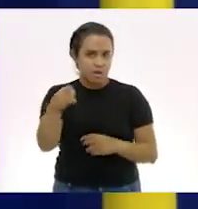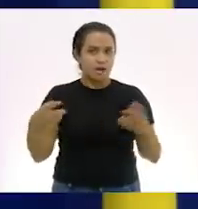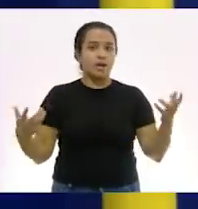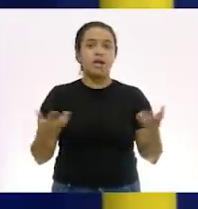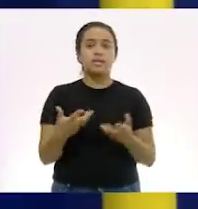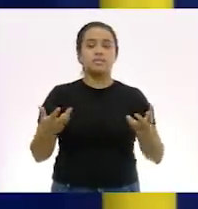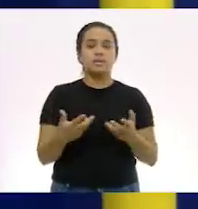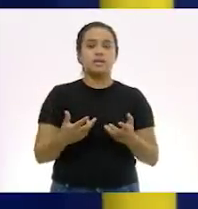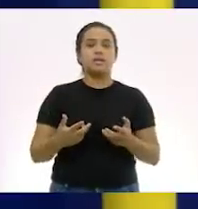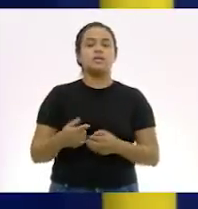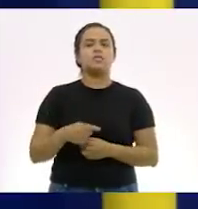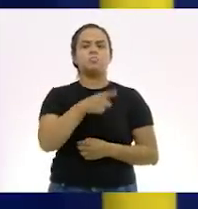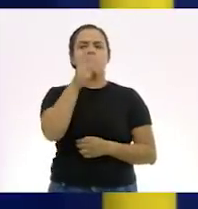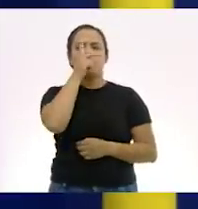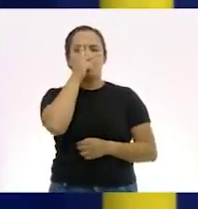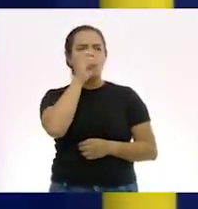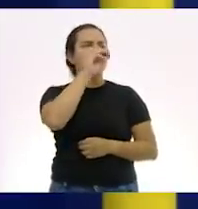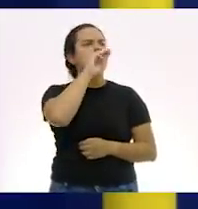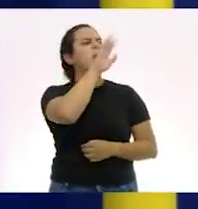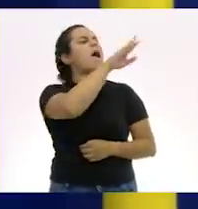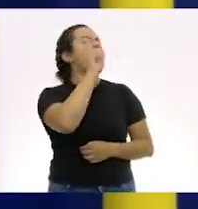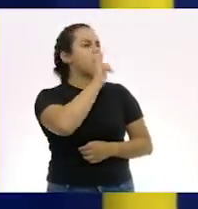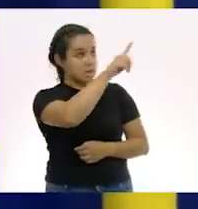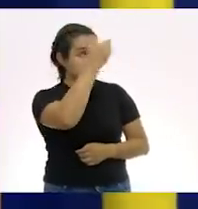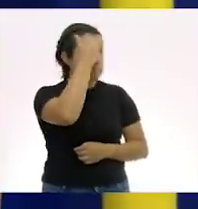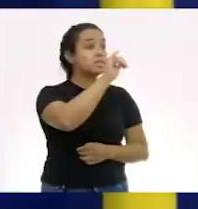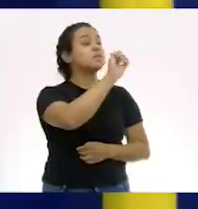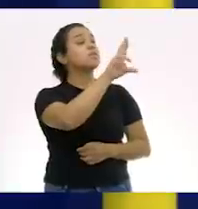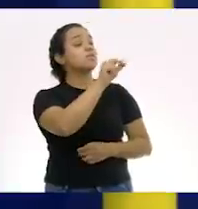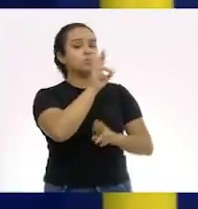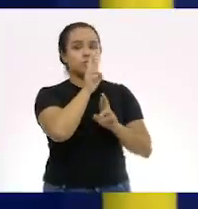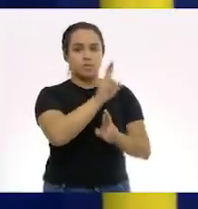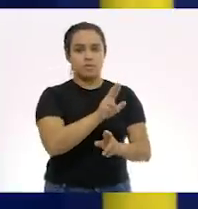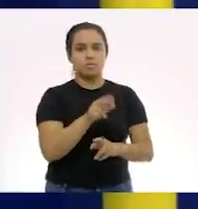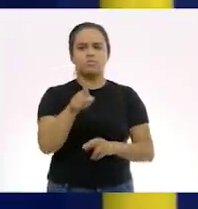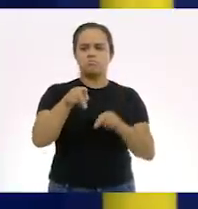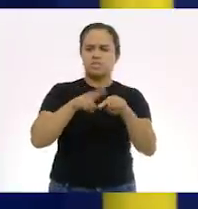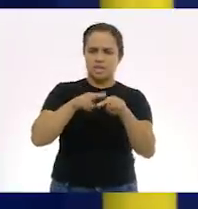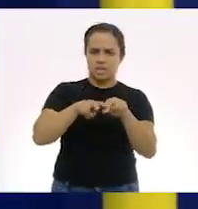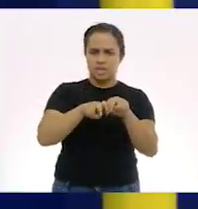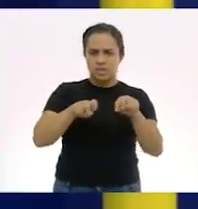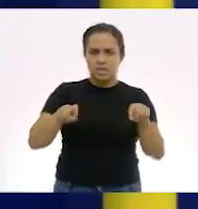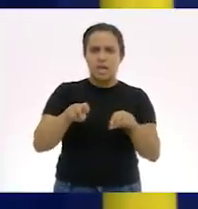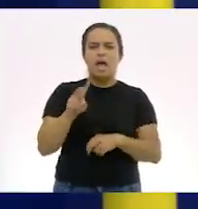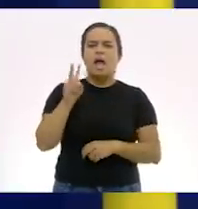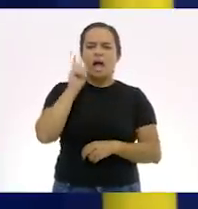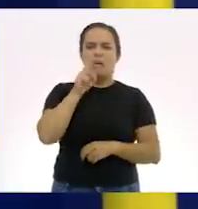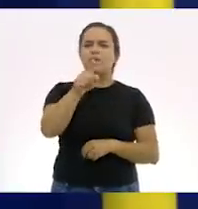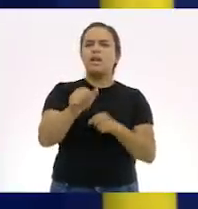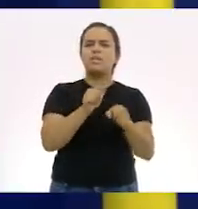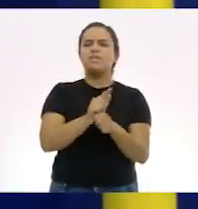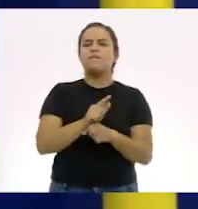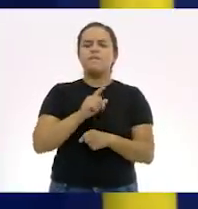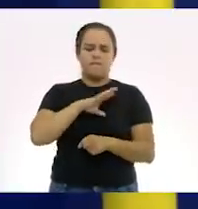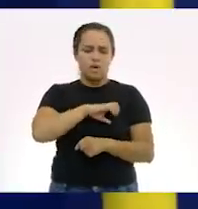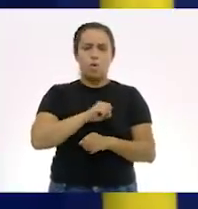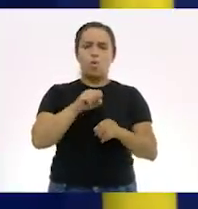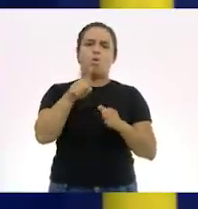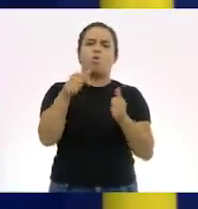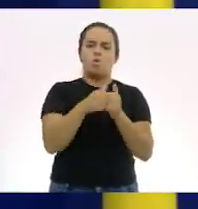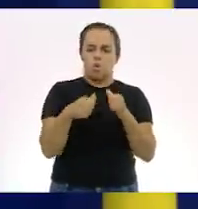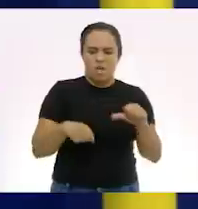Ya, ¿cómo ves? ¿Te gusta la actividad? Divertida. No conocía estas adivinanzas. Está entretenida. Y bueno, ahí en casa pueden hacer